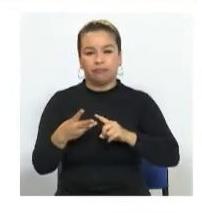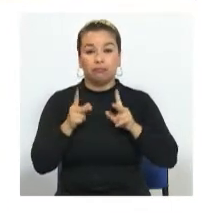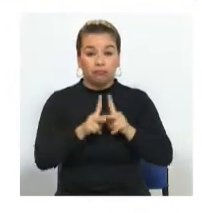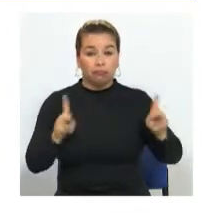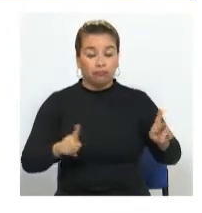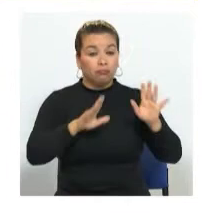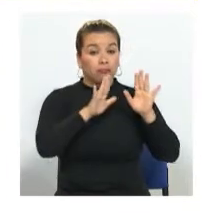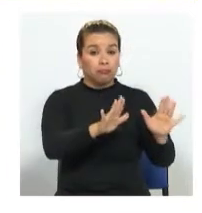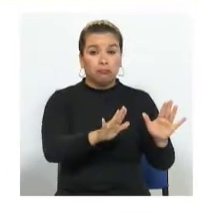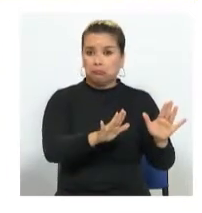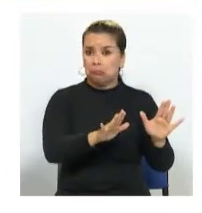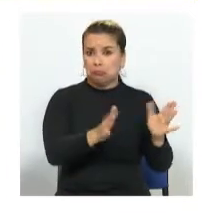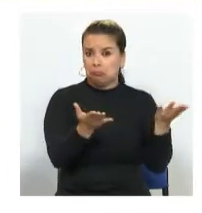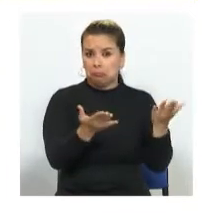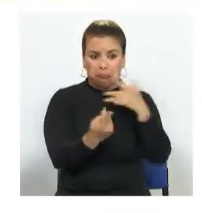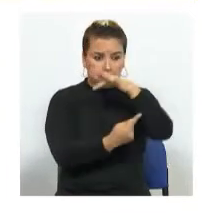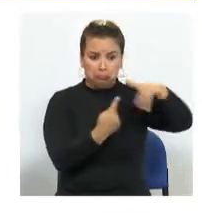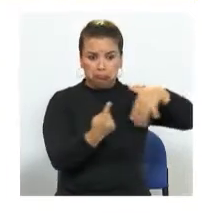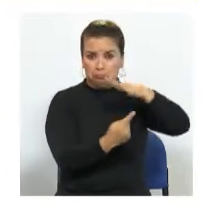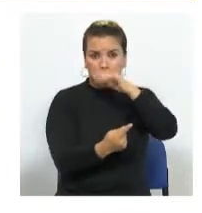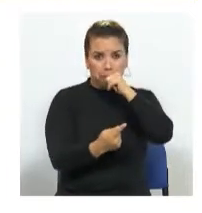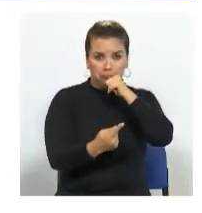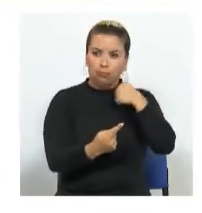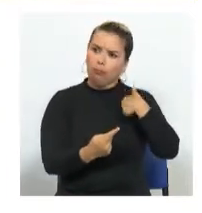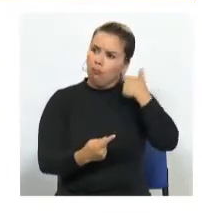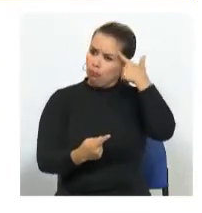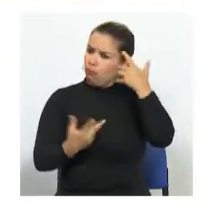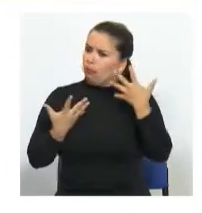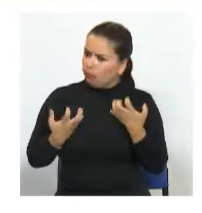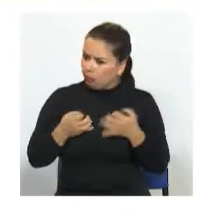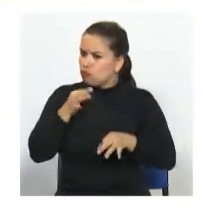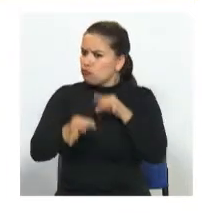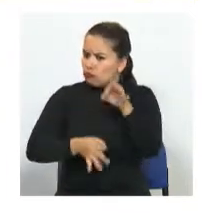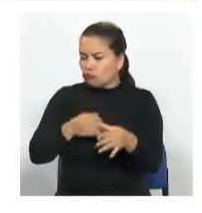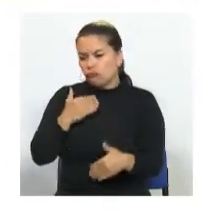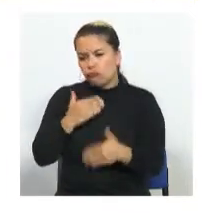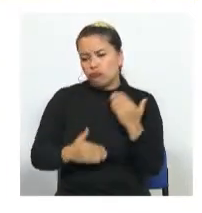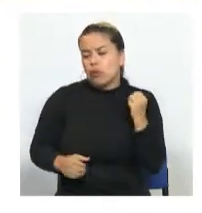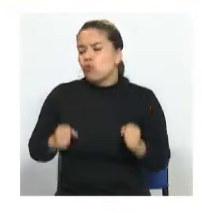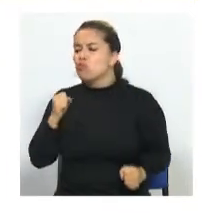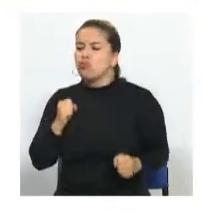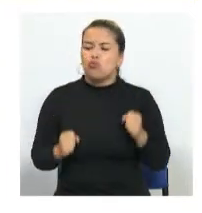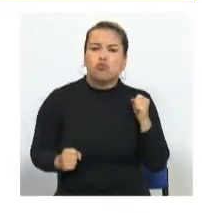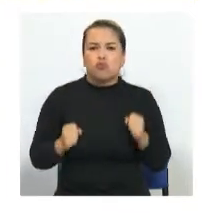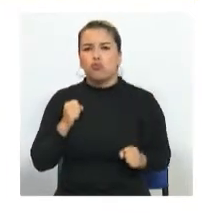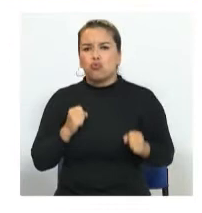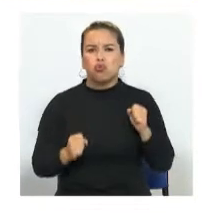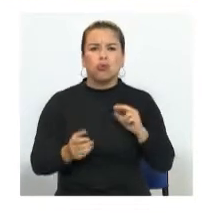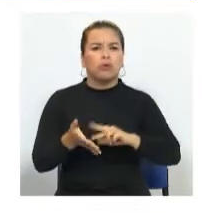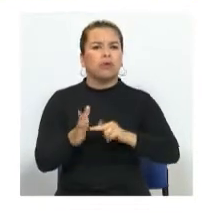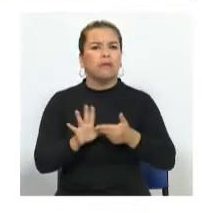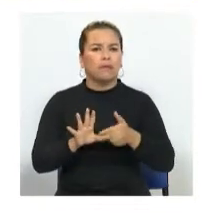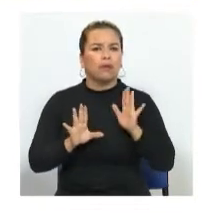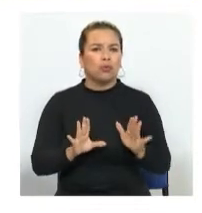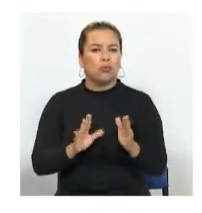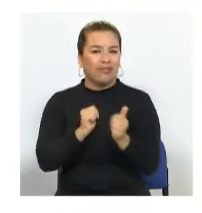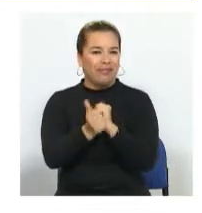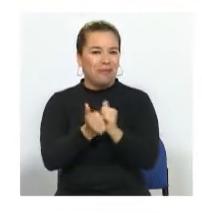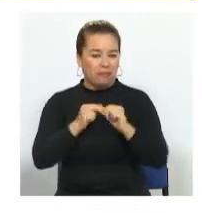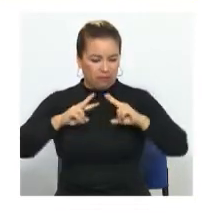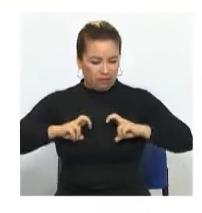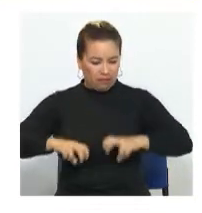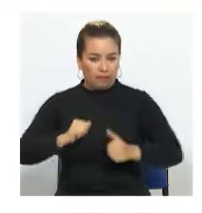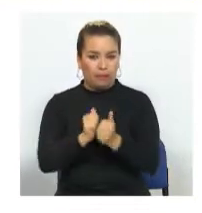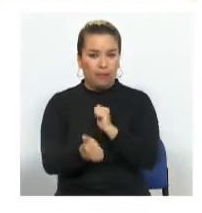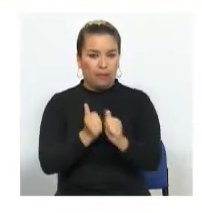no tienen estos factores de riesgo pero que desean comenzar a hacer ejercicio, lo podemos denominar como un chequeo deportivo, y